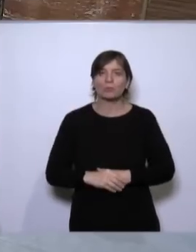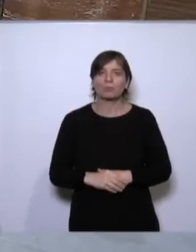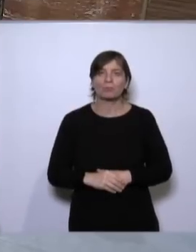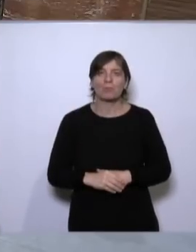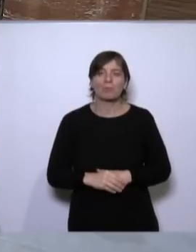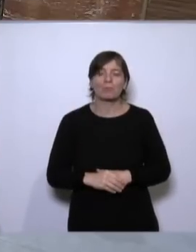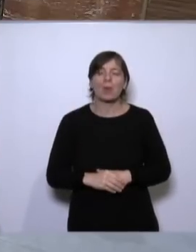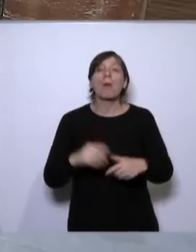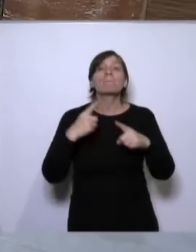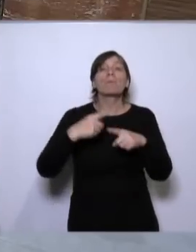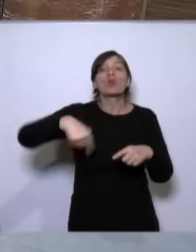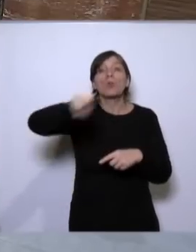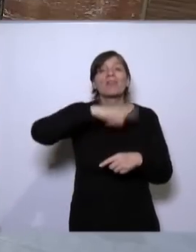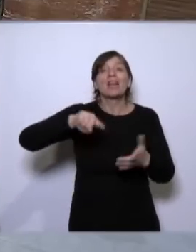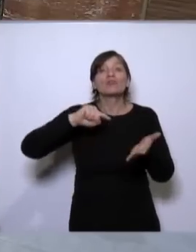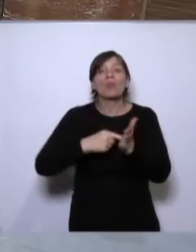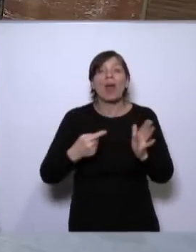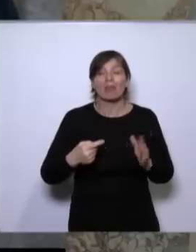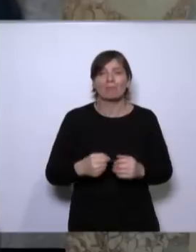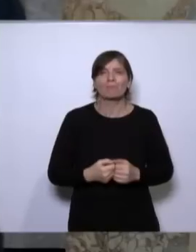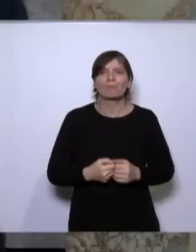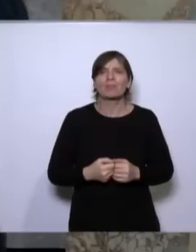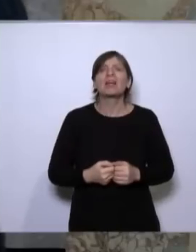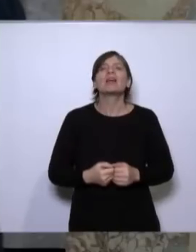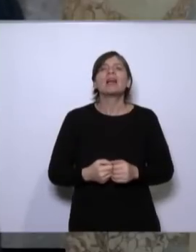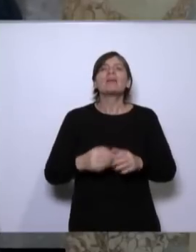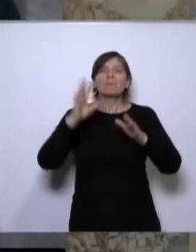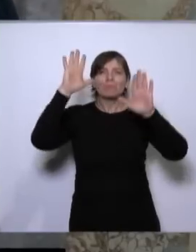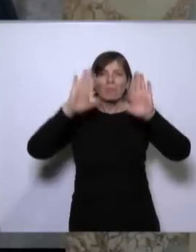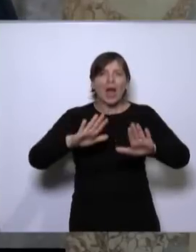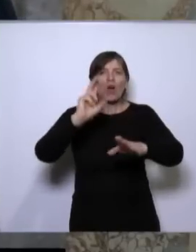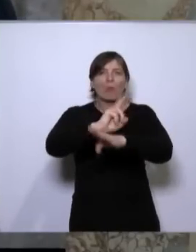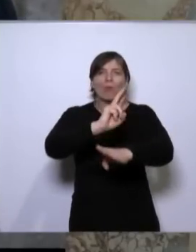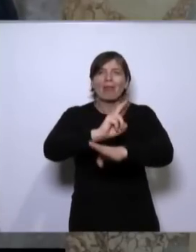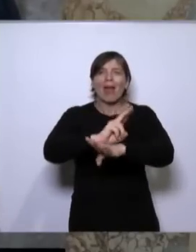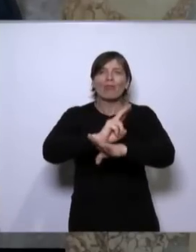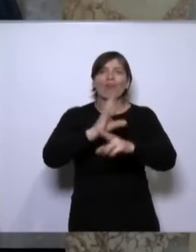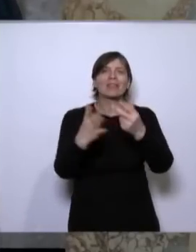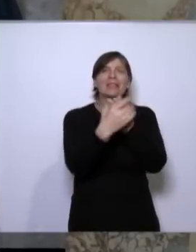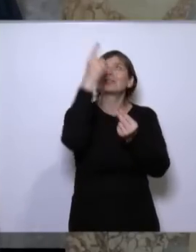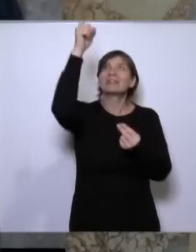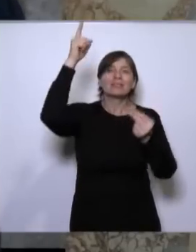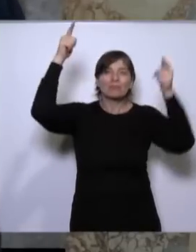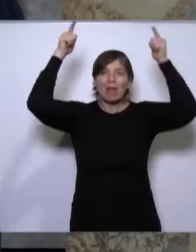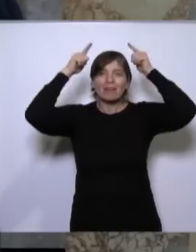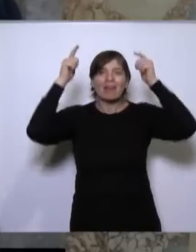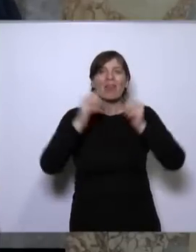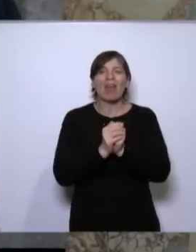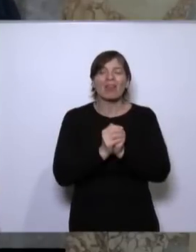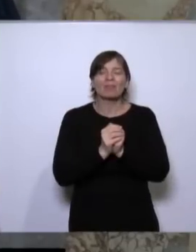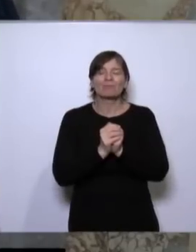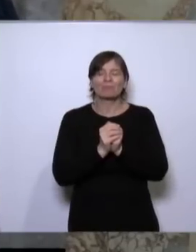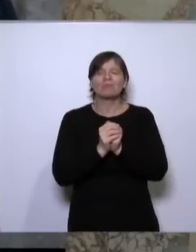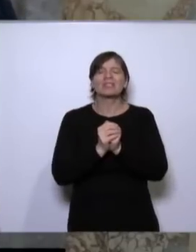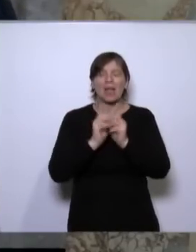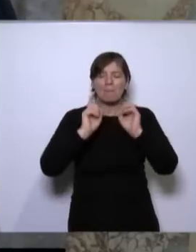escúchanos. Por nuestra ciudad, puesta bajo la luminosa protección de la Santísima Trinidad